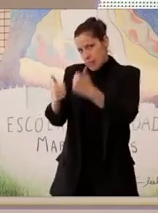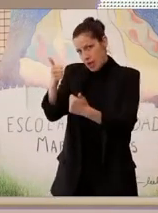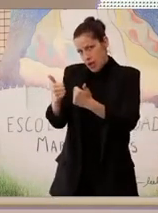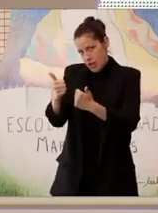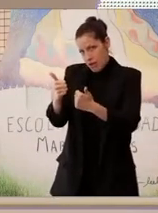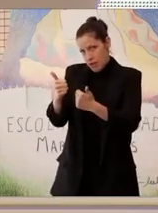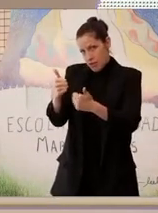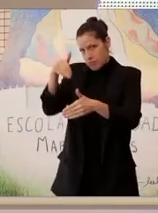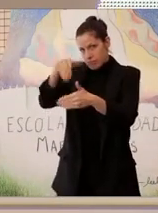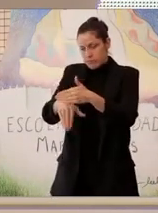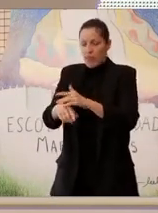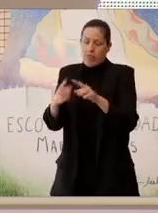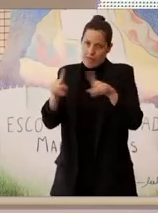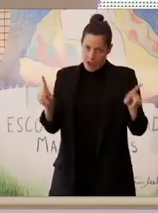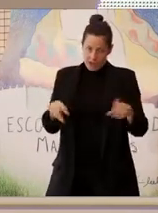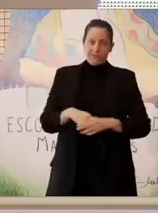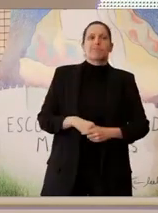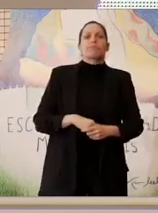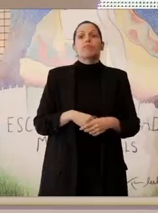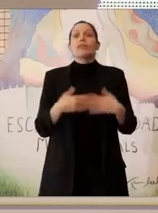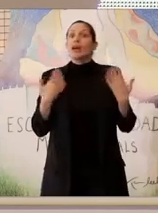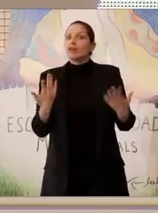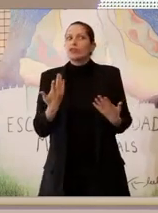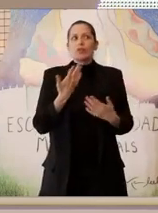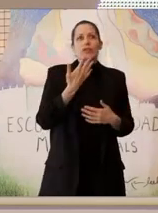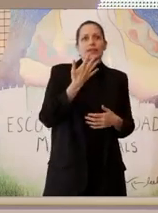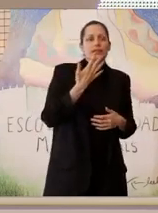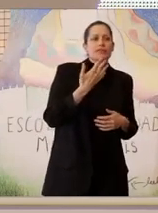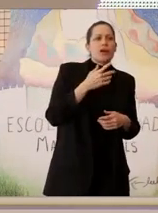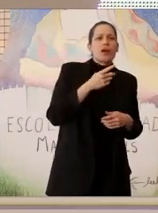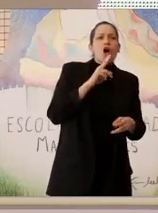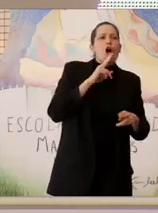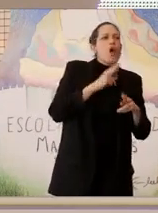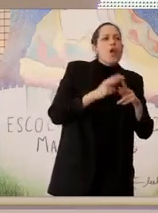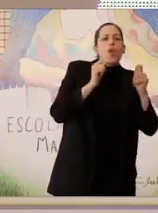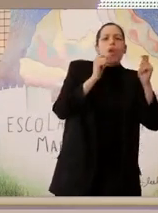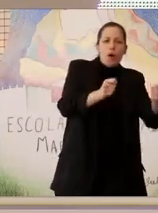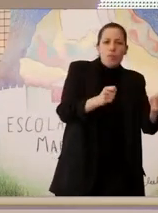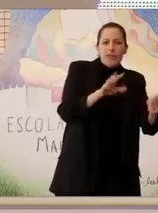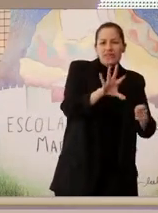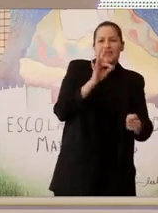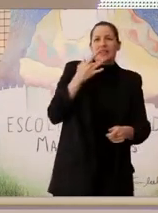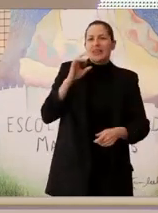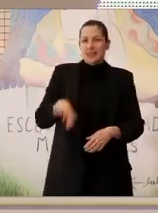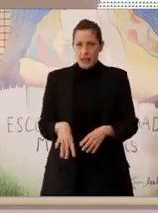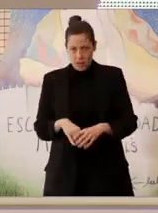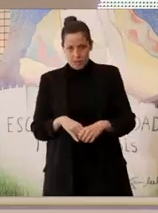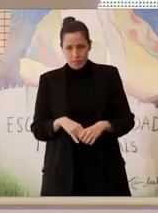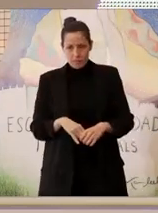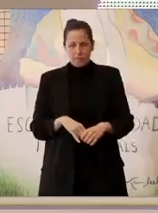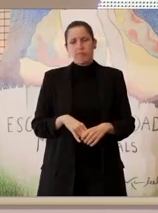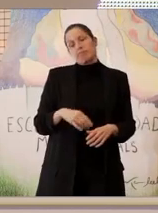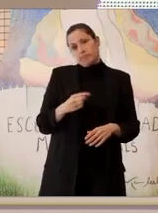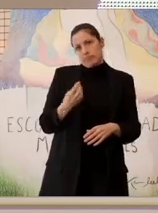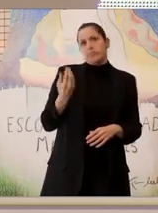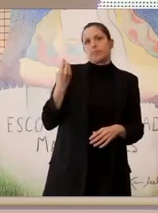la mesa. ¿Quién elige estas ternas y quién elige estos nombramientos? Pues el Pleno del Consejo General del Poder Judicial, integrado